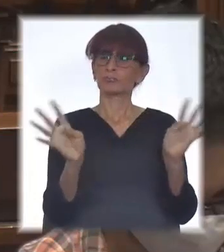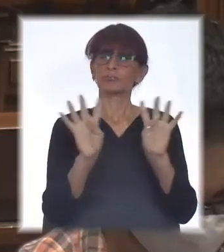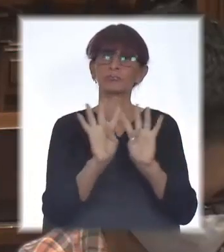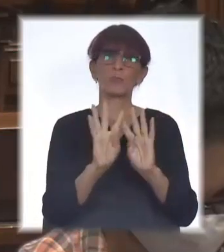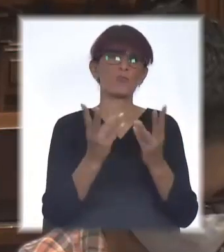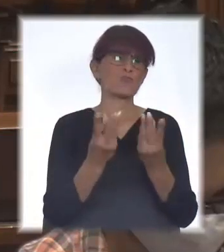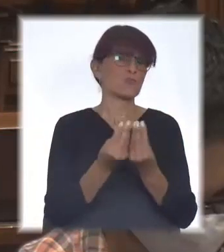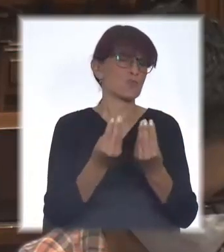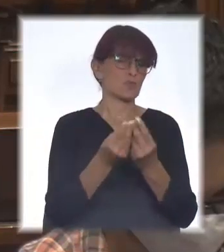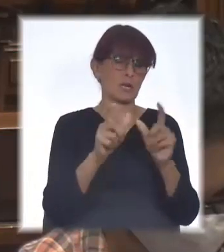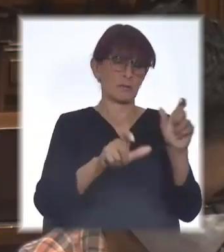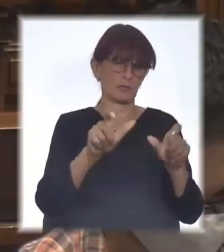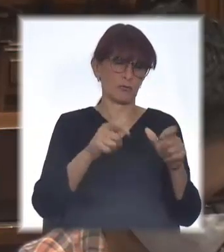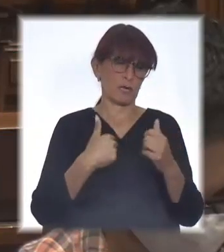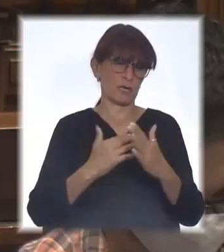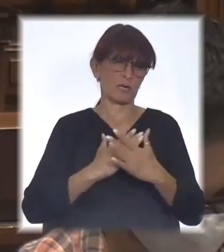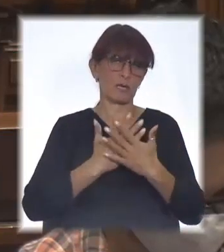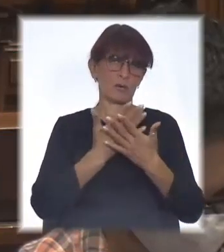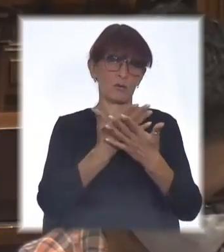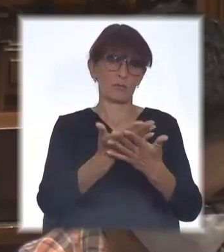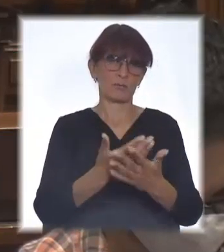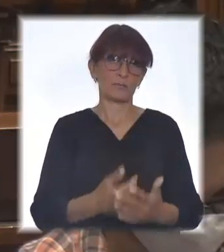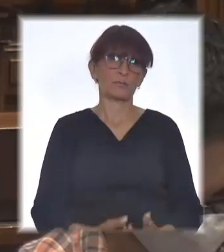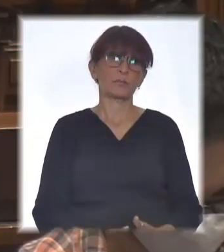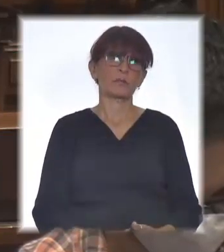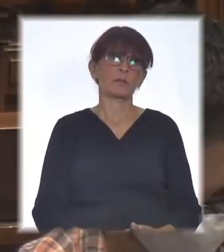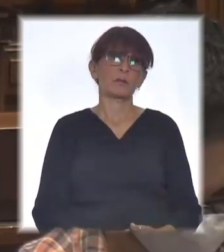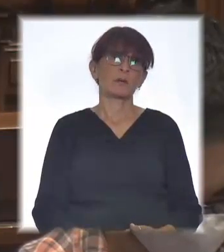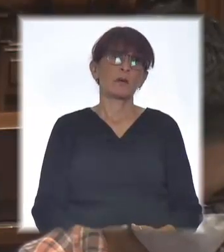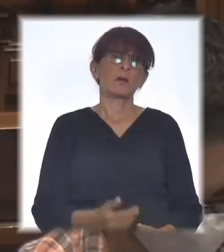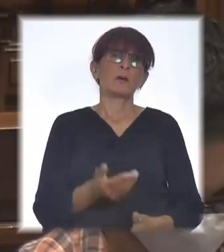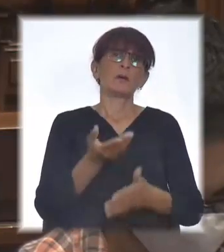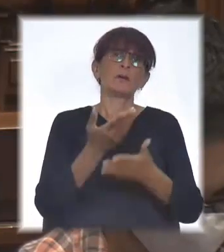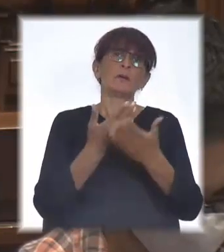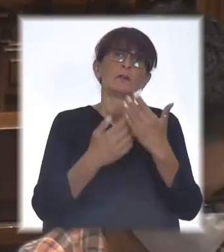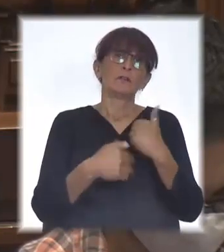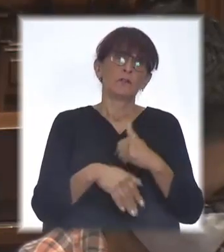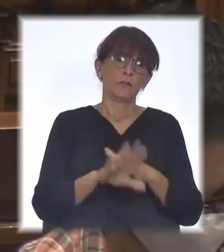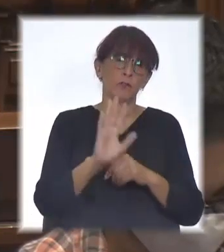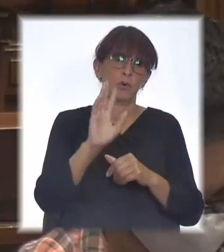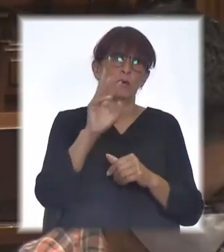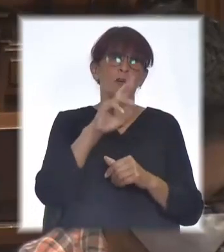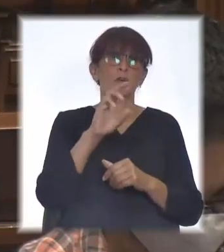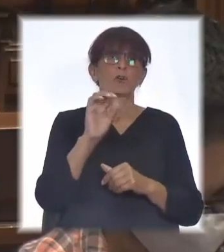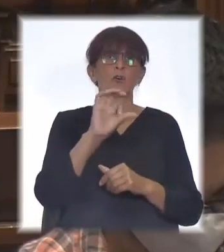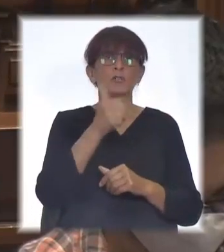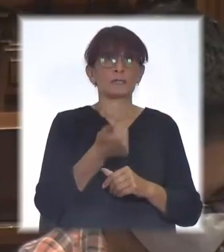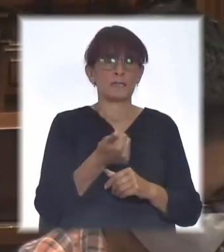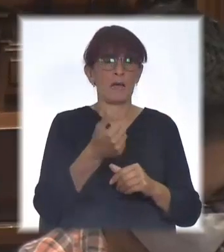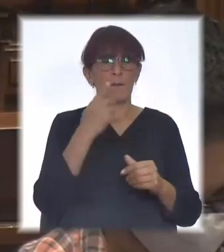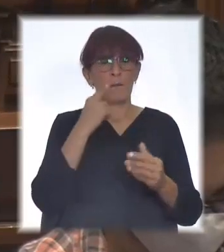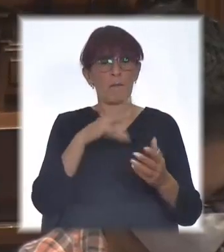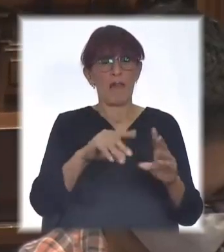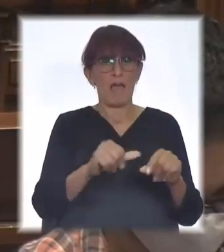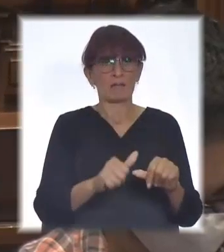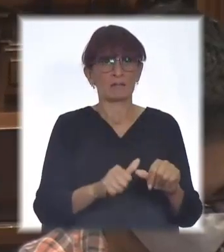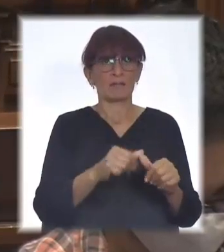tanta gente que quiero fue julio se da rosa planta piedra ser